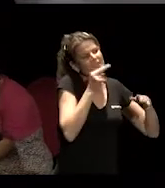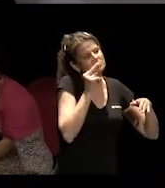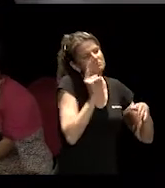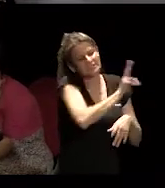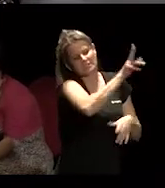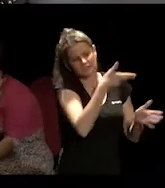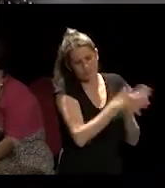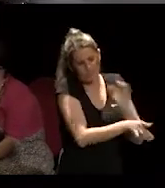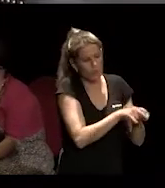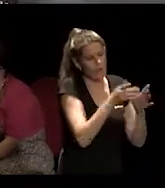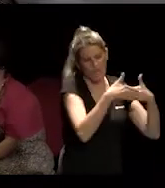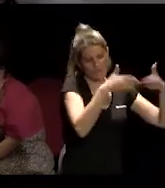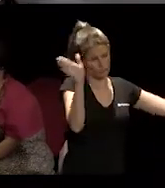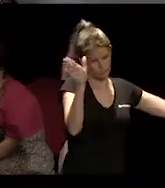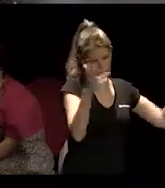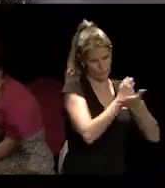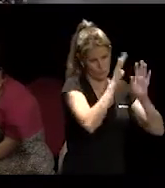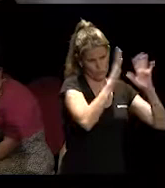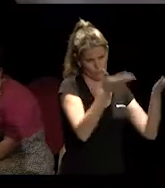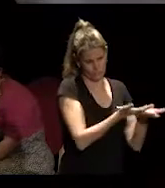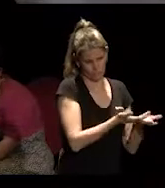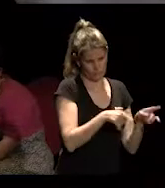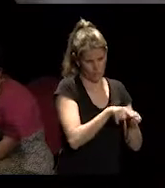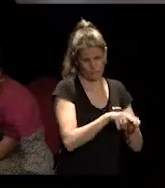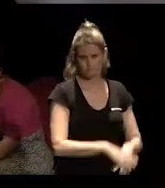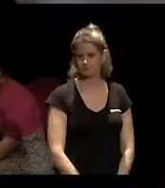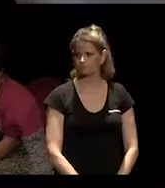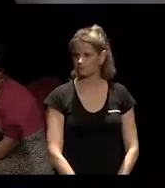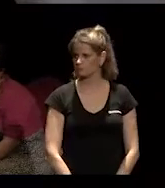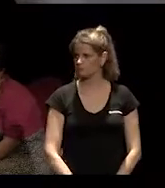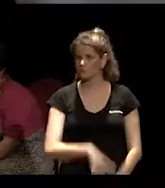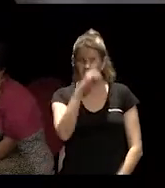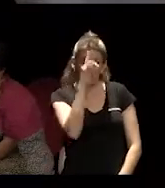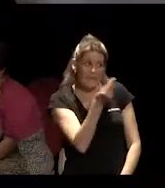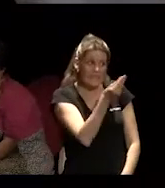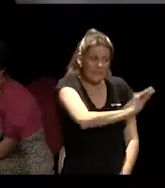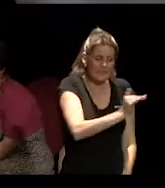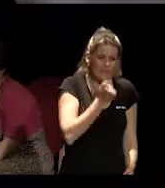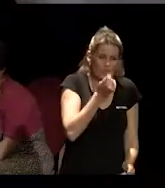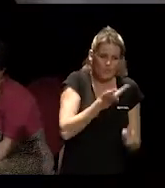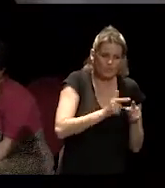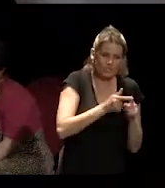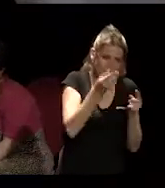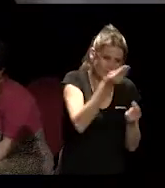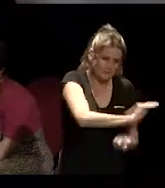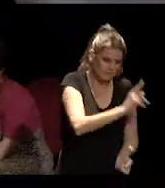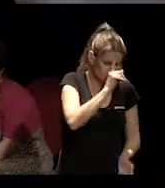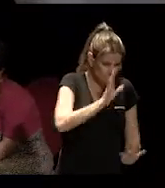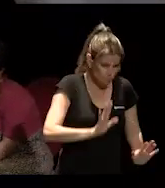mundo. No sé si por ahí añadir alguna cosita más o...